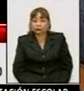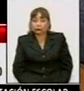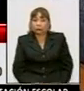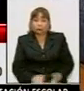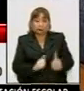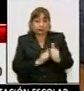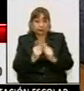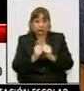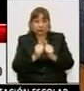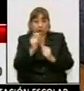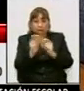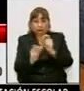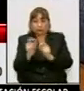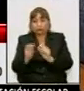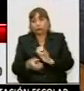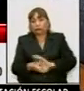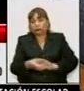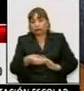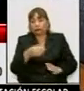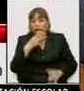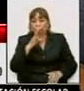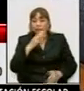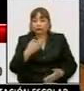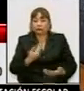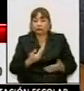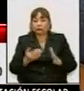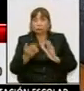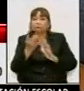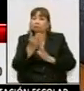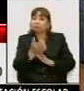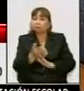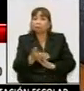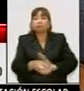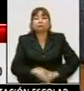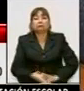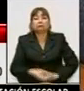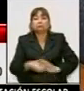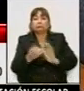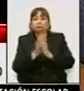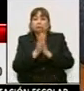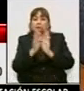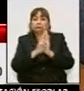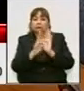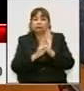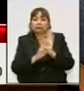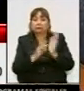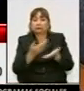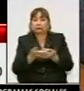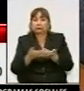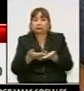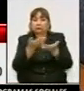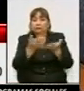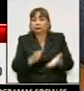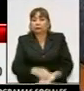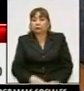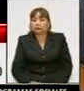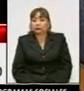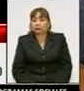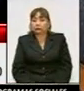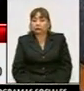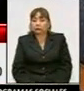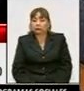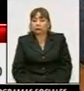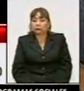concurso público que llamaron, entonces me presenté y me pidieron todas las documentaciones y fui el que... ¿Quién hizo